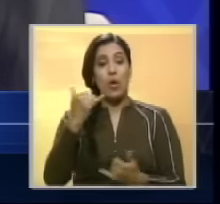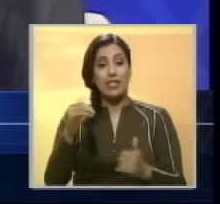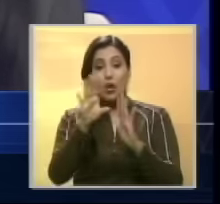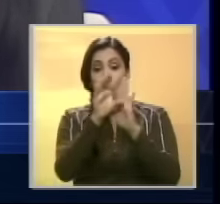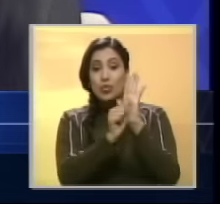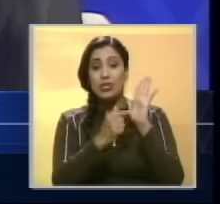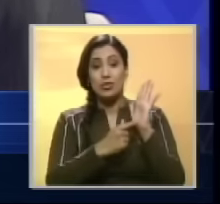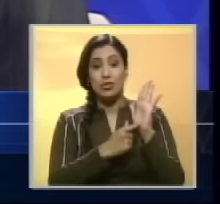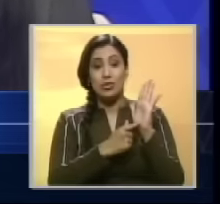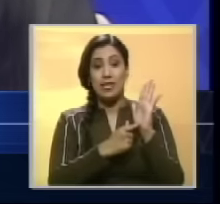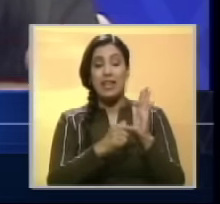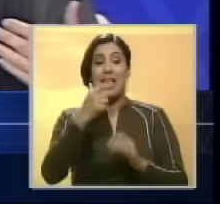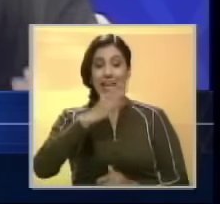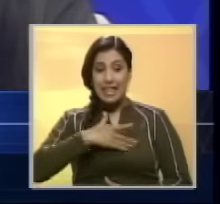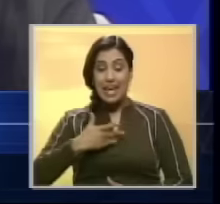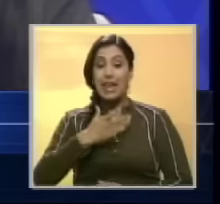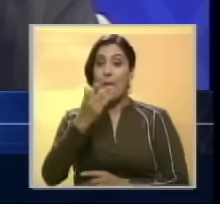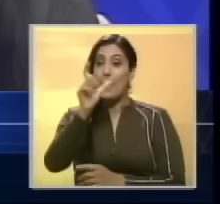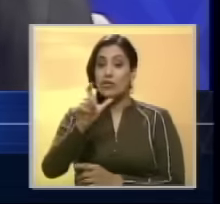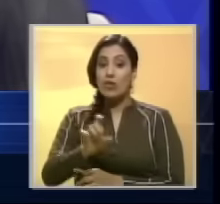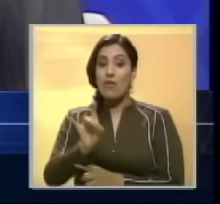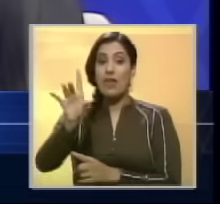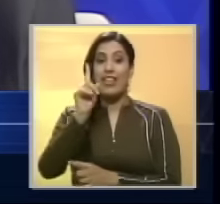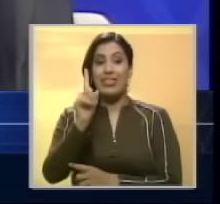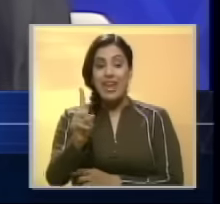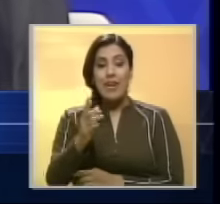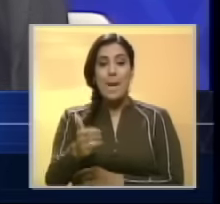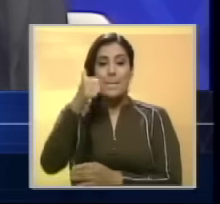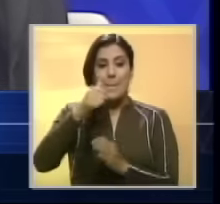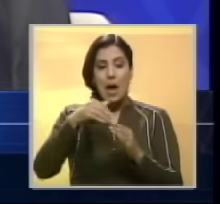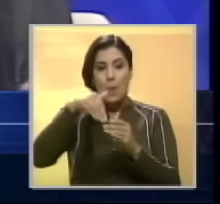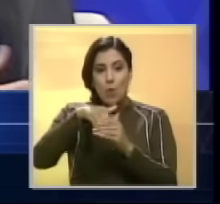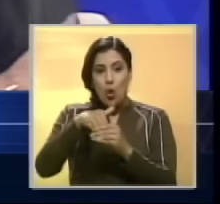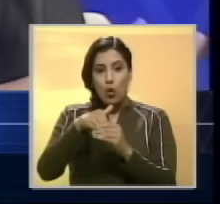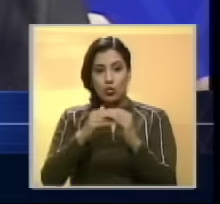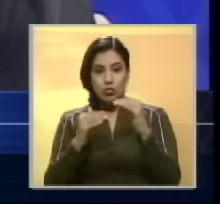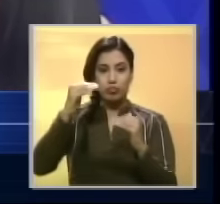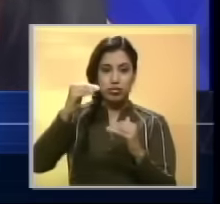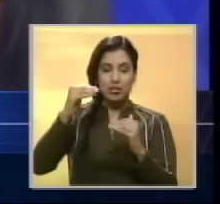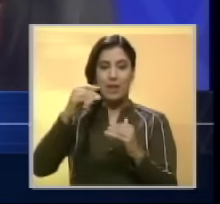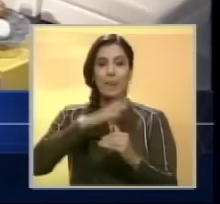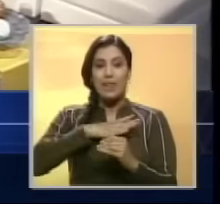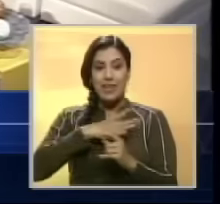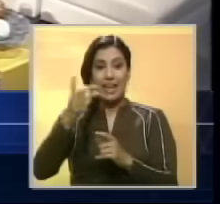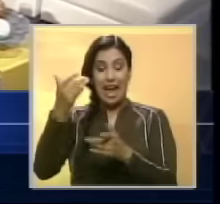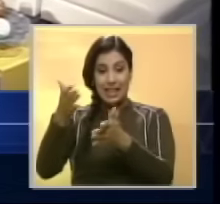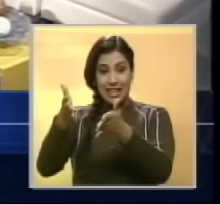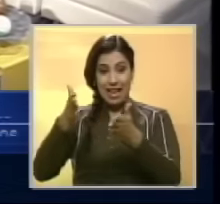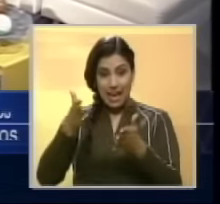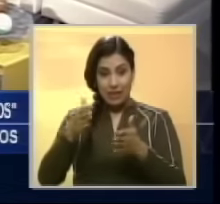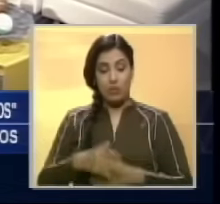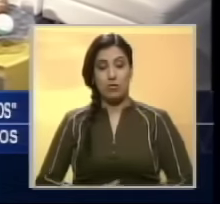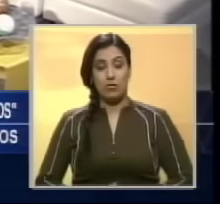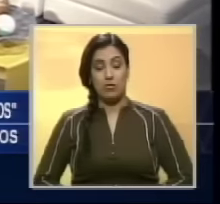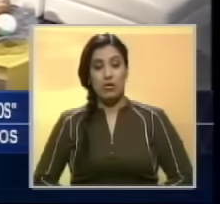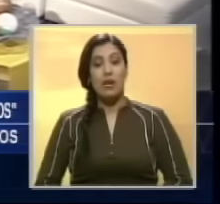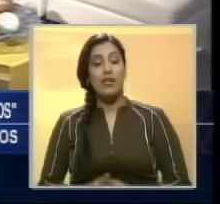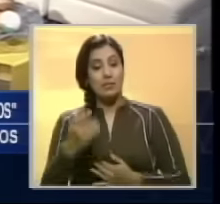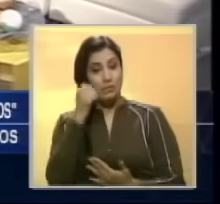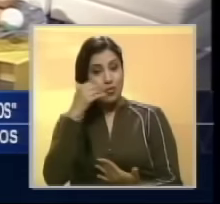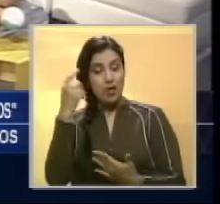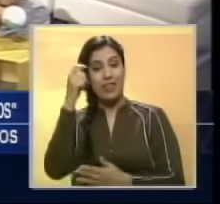Constitución es que quienes queremos revocarlo tenemos que sacar más votos de los que él sacó cuando resultó electo la